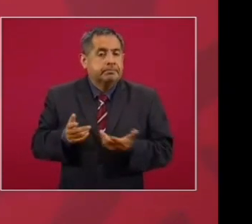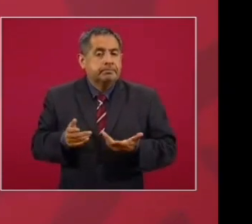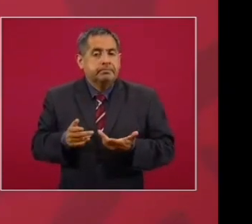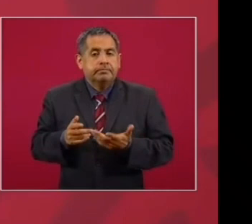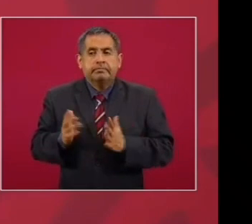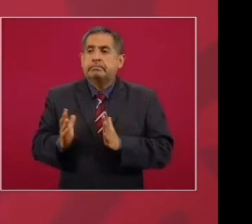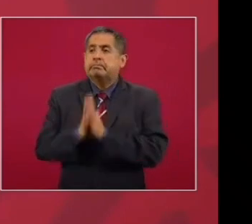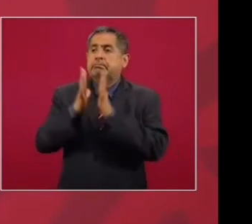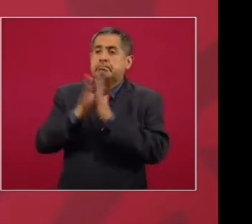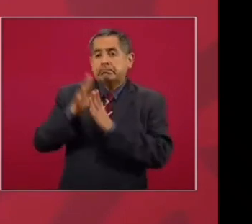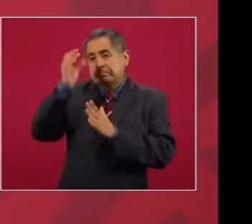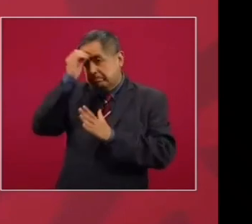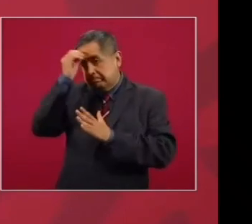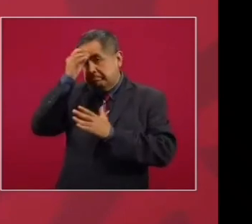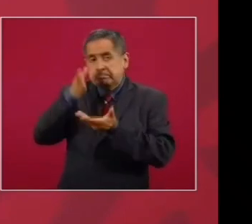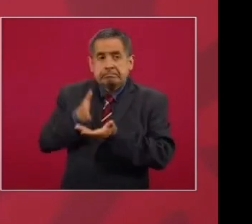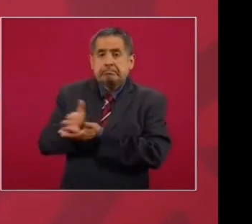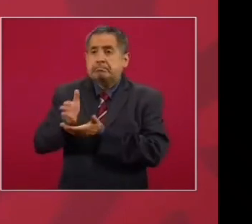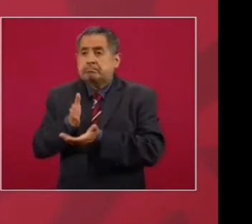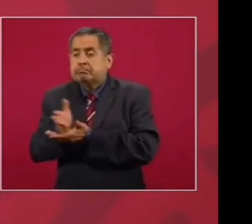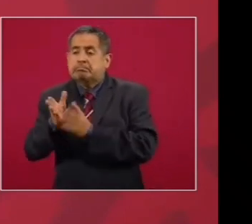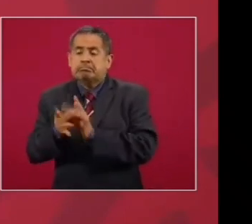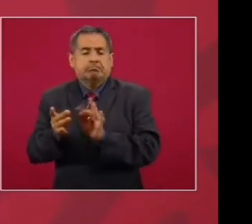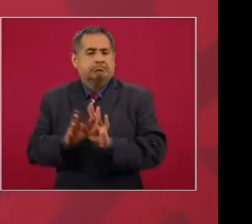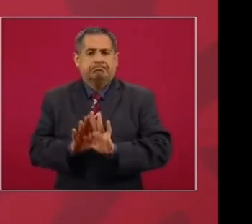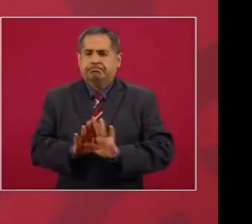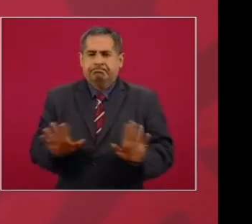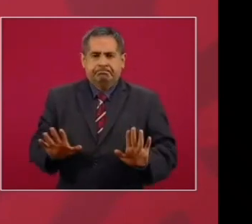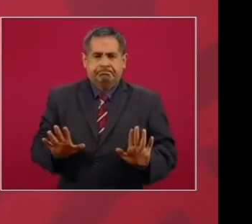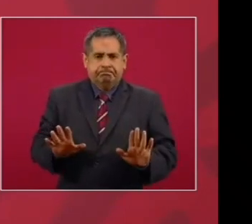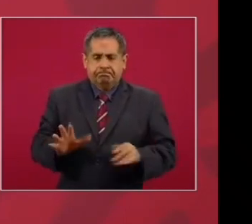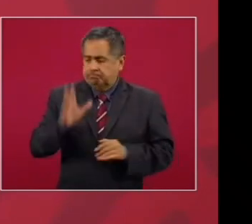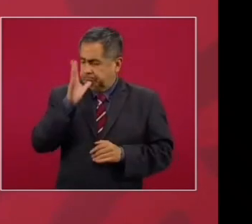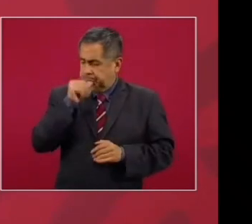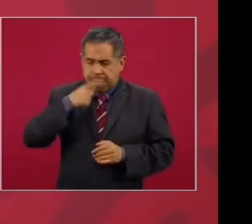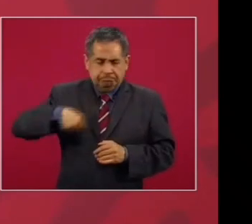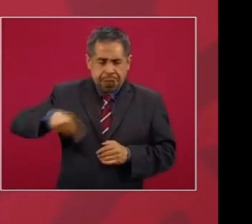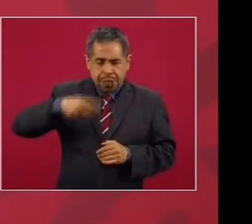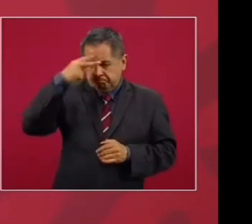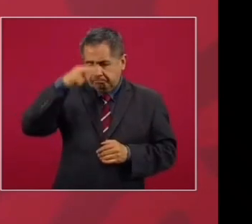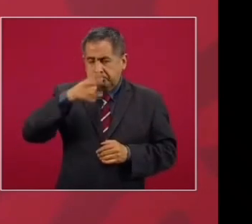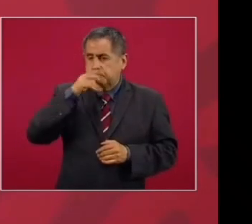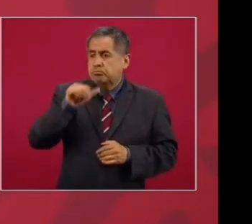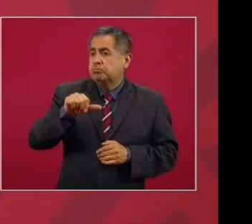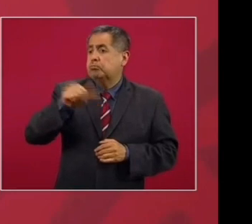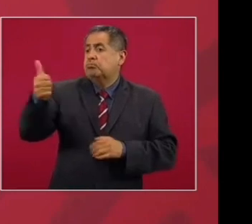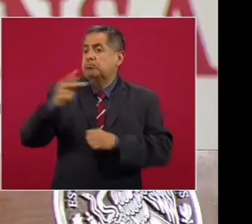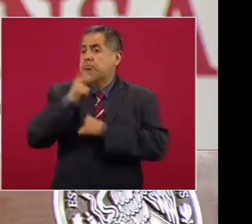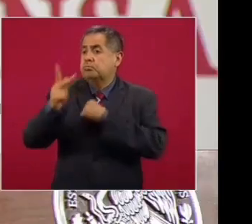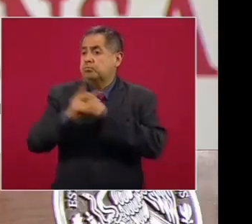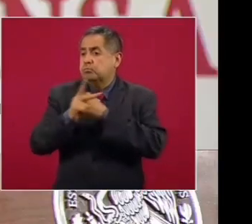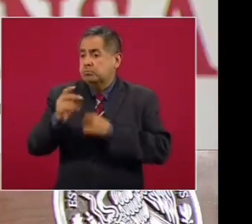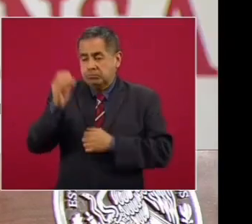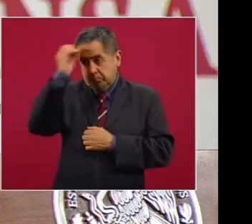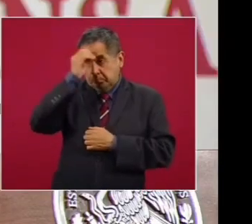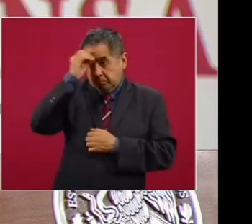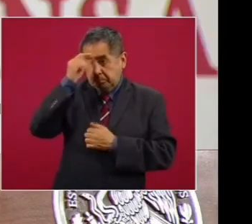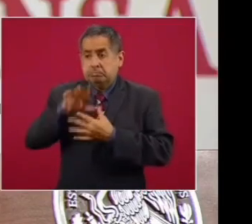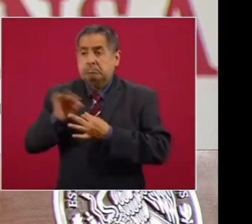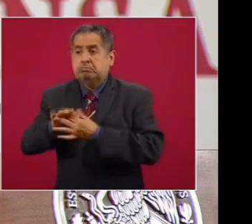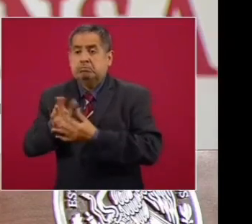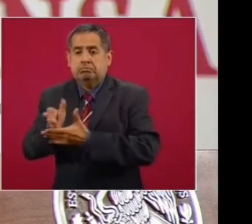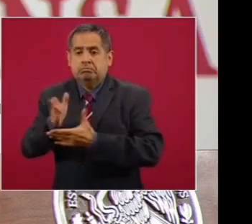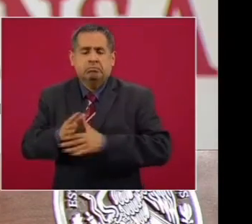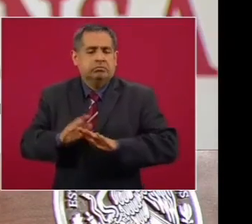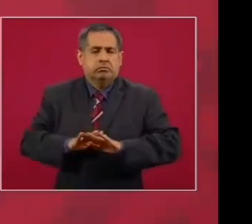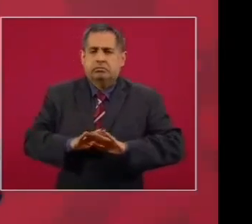de participar, de opinar en asuntos